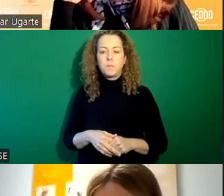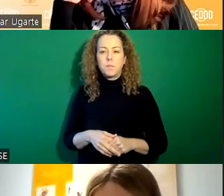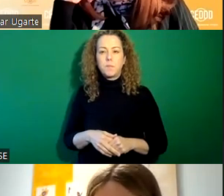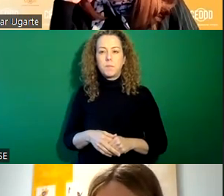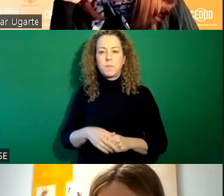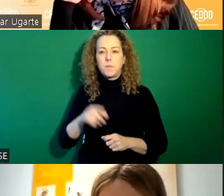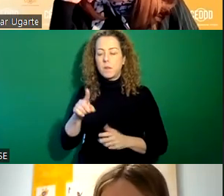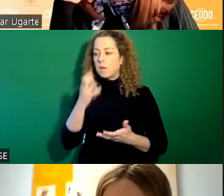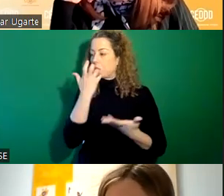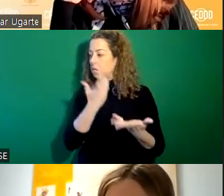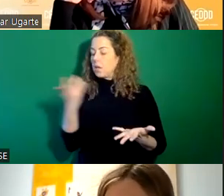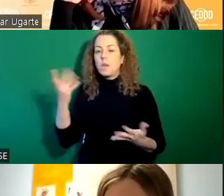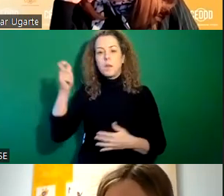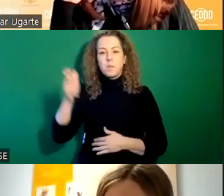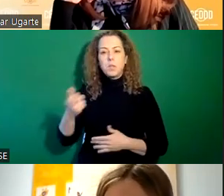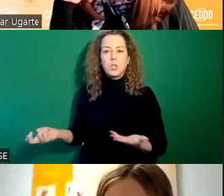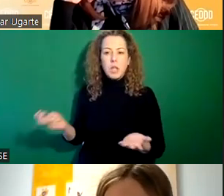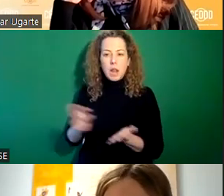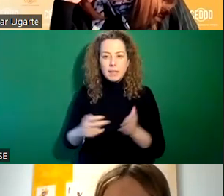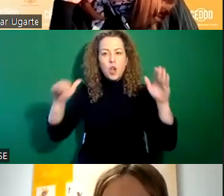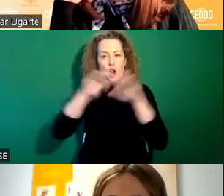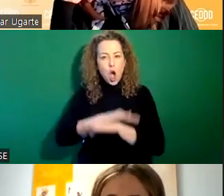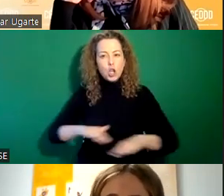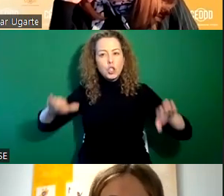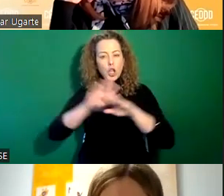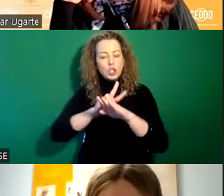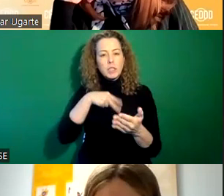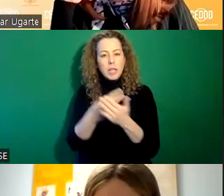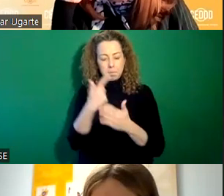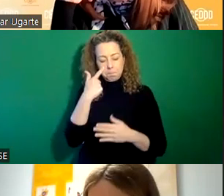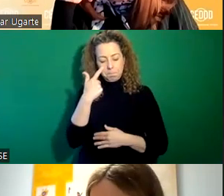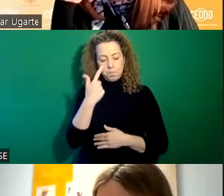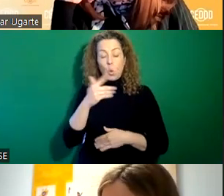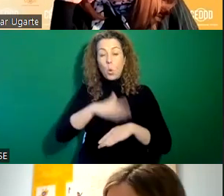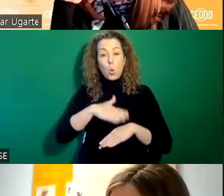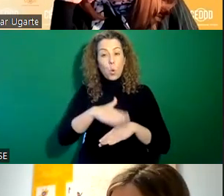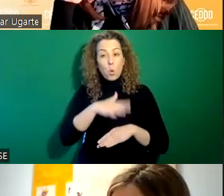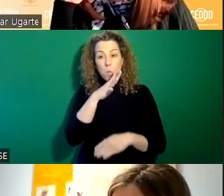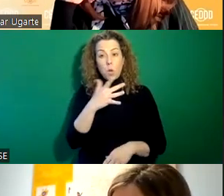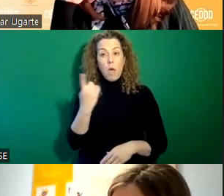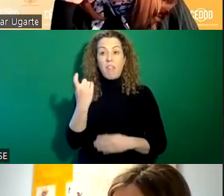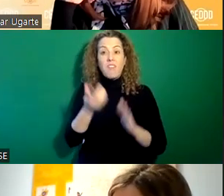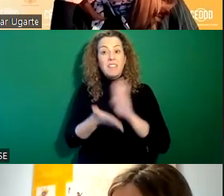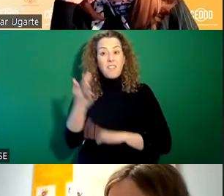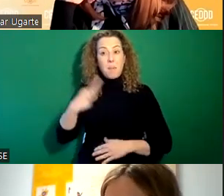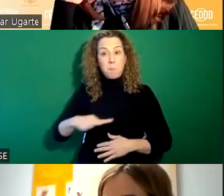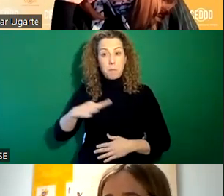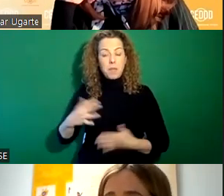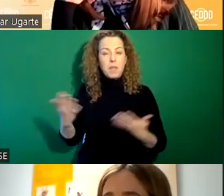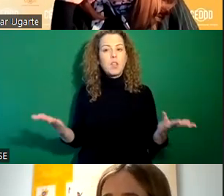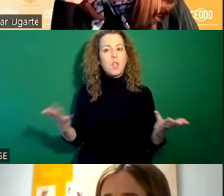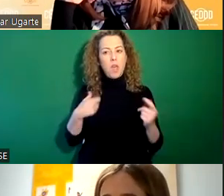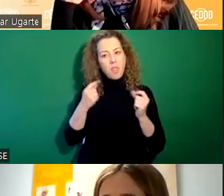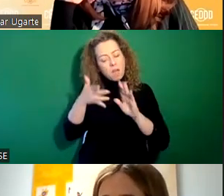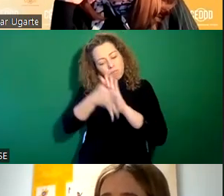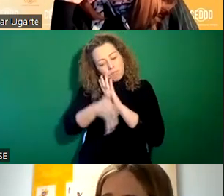Aquellos residentes que se levantaban mucho por la noche y tenían caídas, veíamos que muchas veces era por necesidad de ir al baño, entonces se les